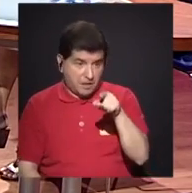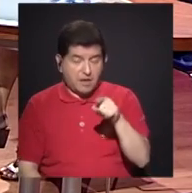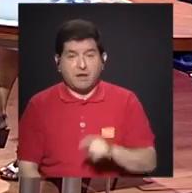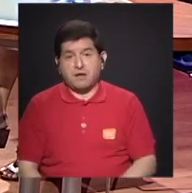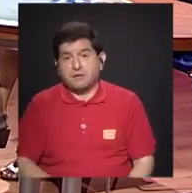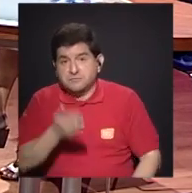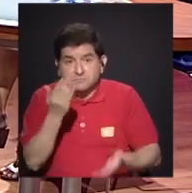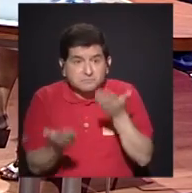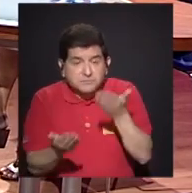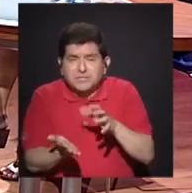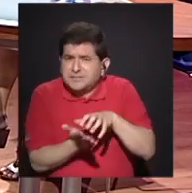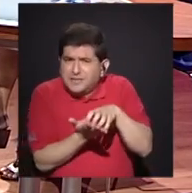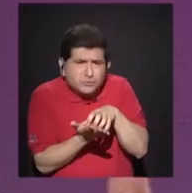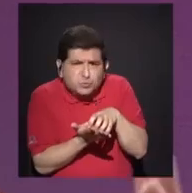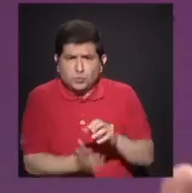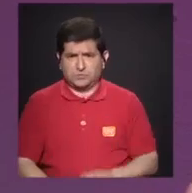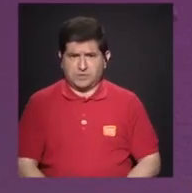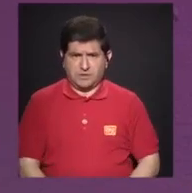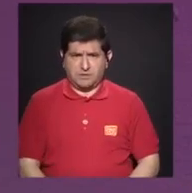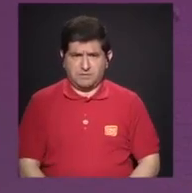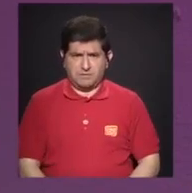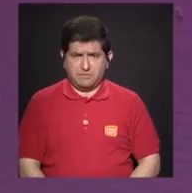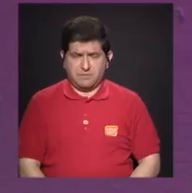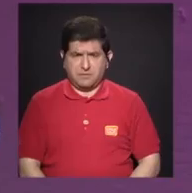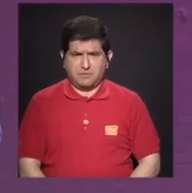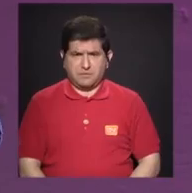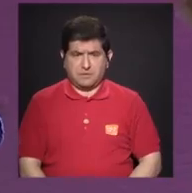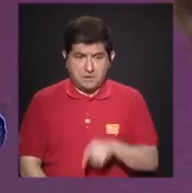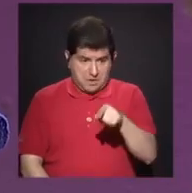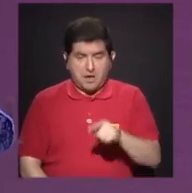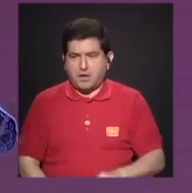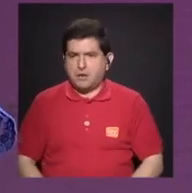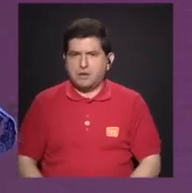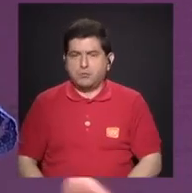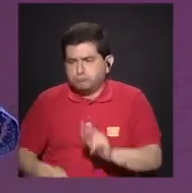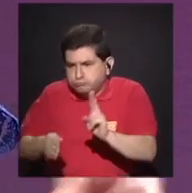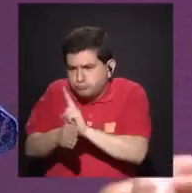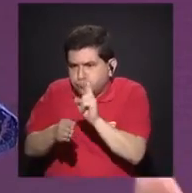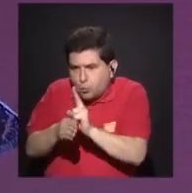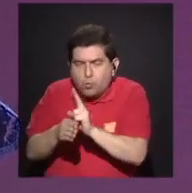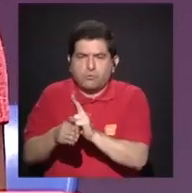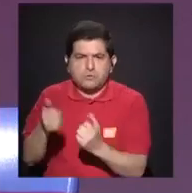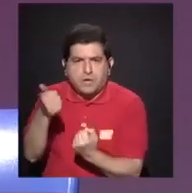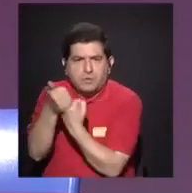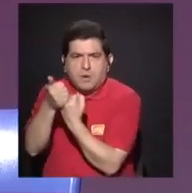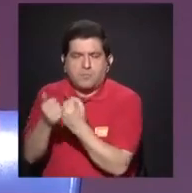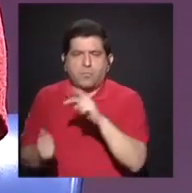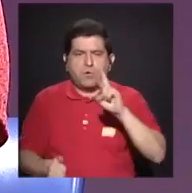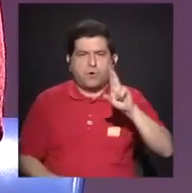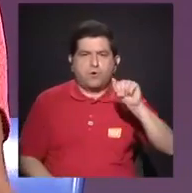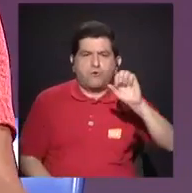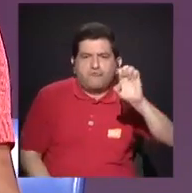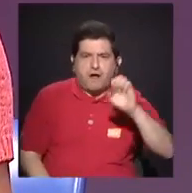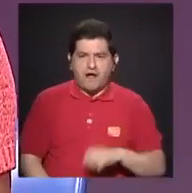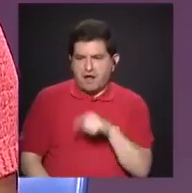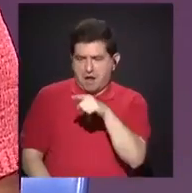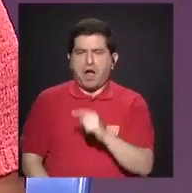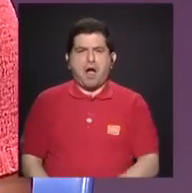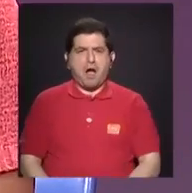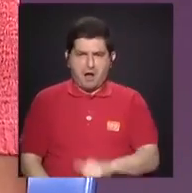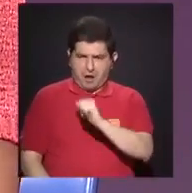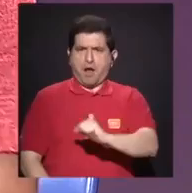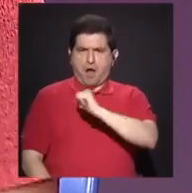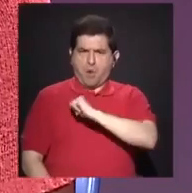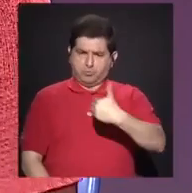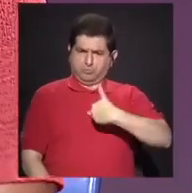aún dudando, bueno, que si él se basó, o sea, se respaldó en la Real Academia, eso es un argumento de